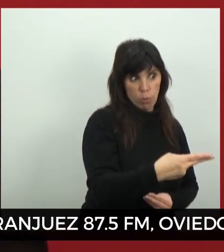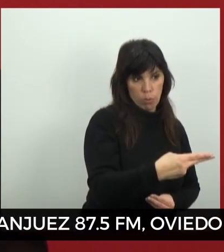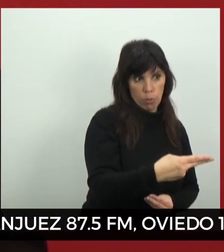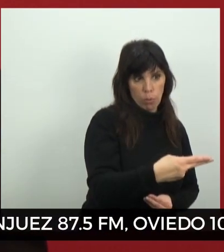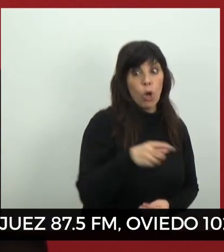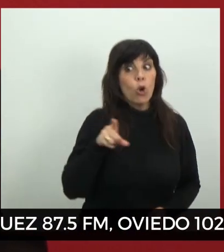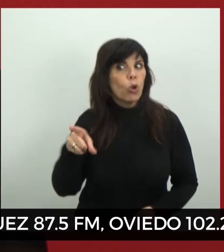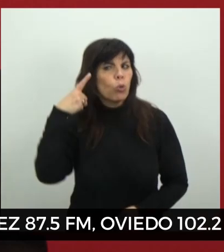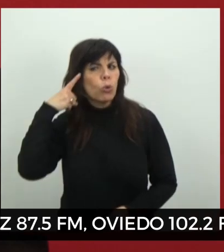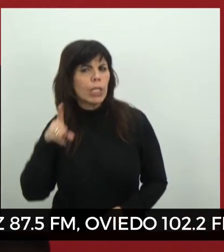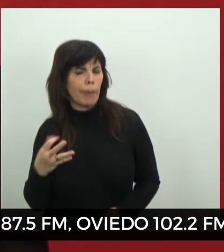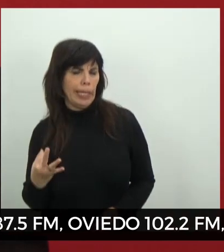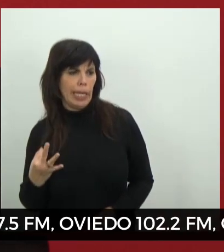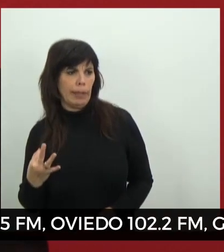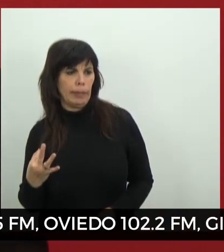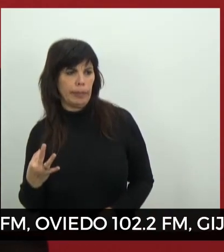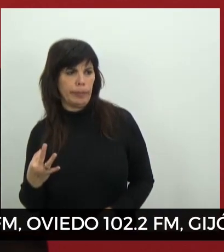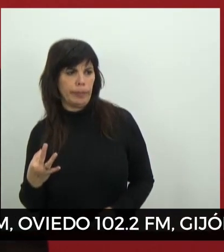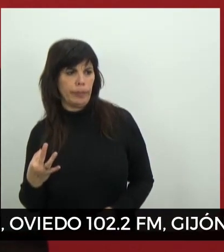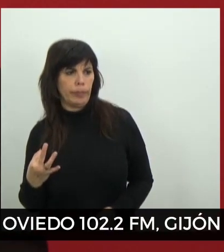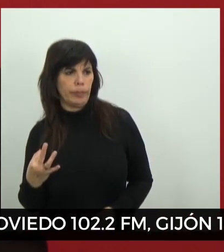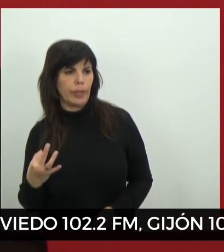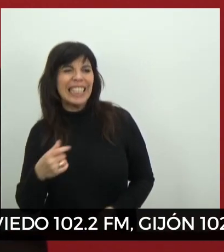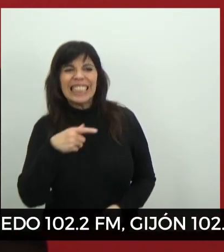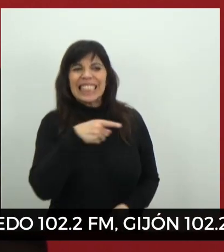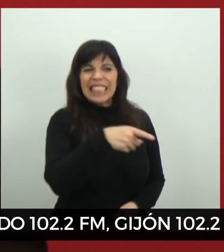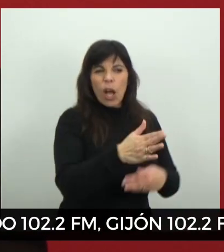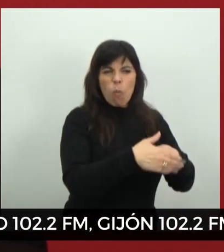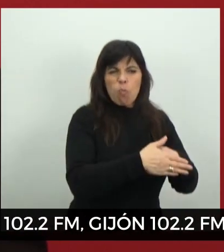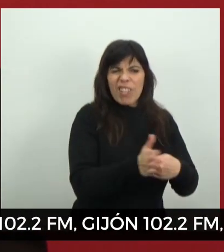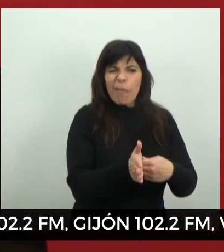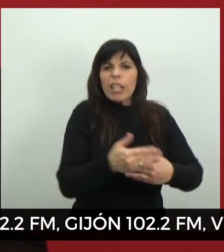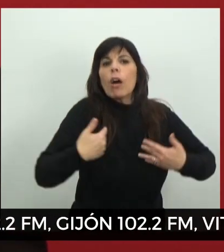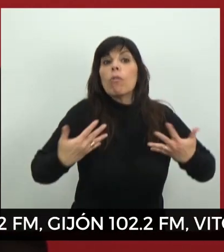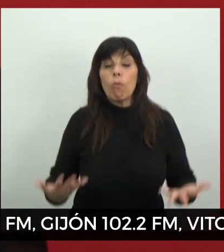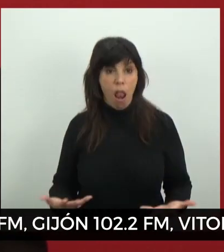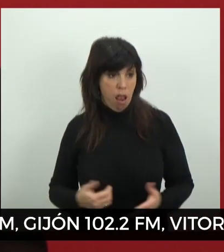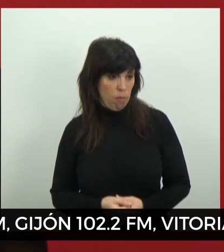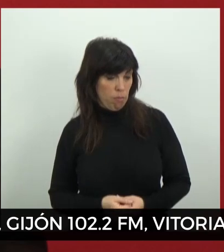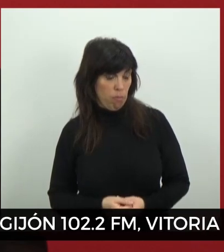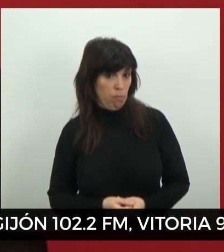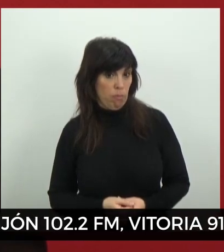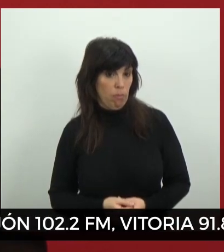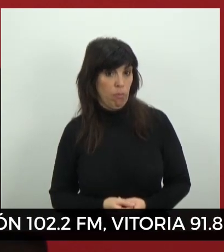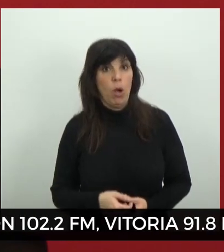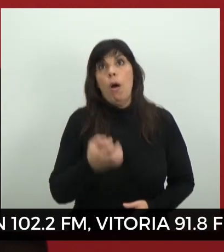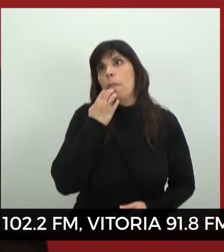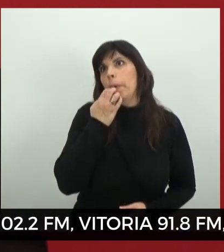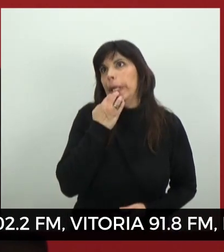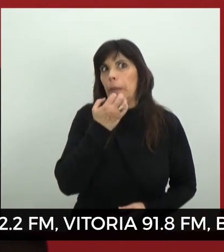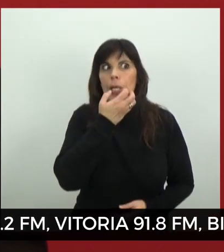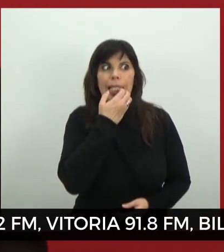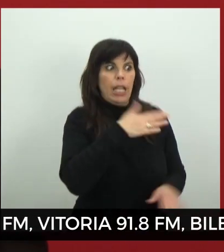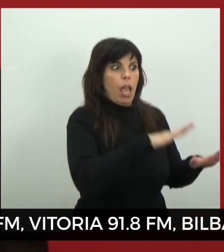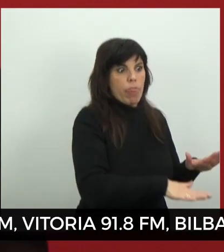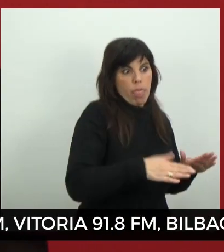razón que le permite regresar a esos demonios. Si es un trauma